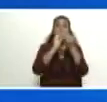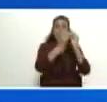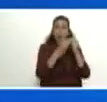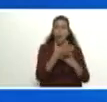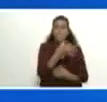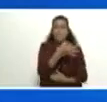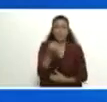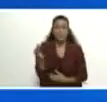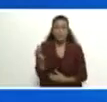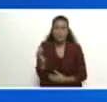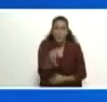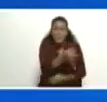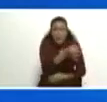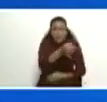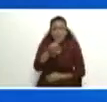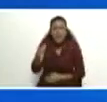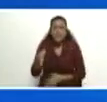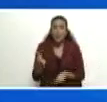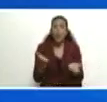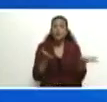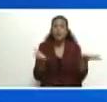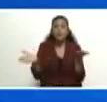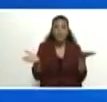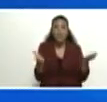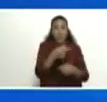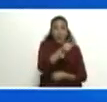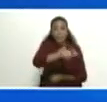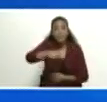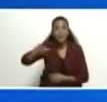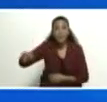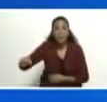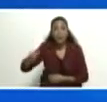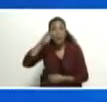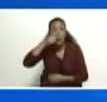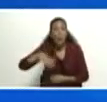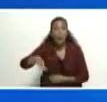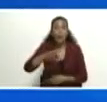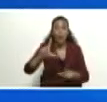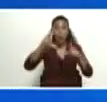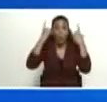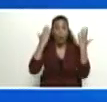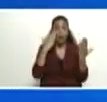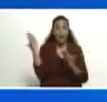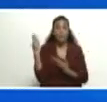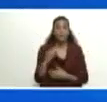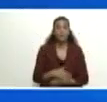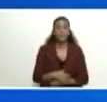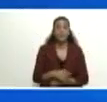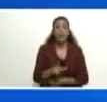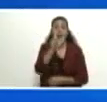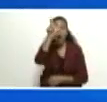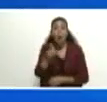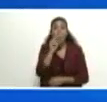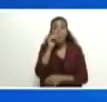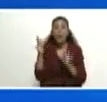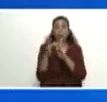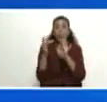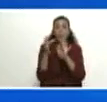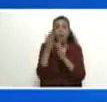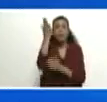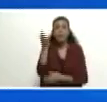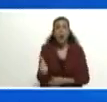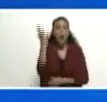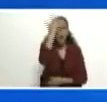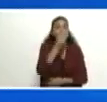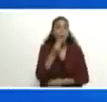mejorarlo, perfeccionarlo y ponerlo al servicio de la gente, de nuestro pueblo. Allá está José Alejandro Terán, este